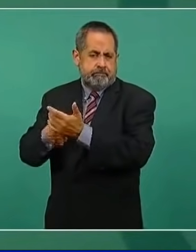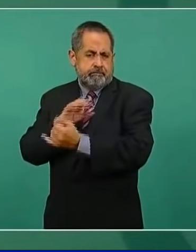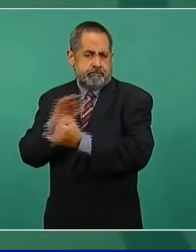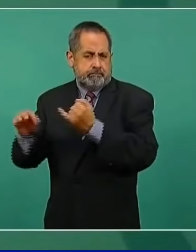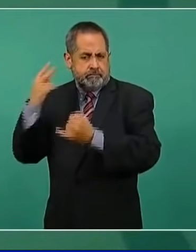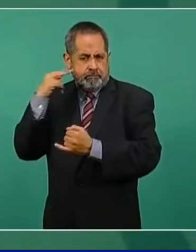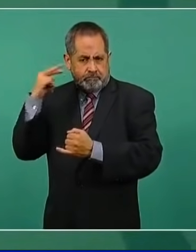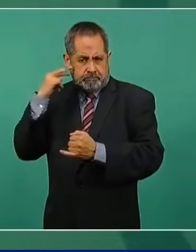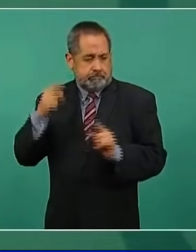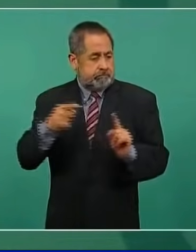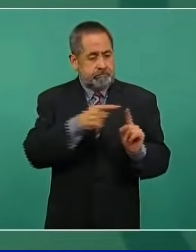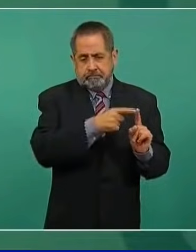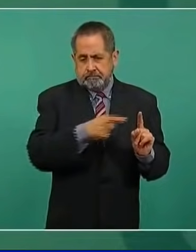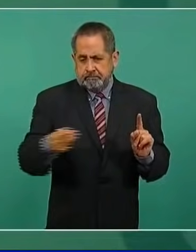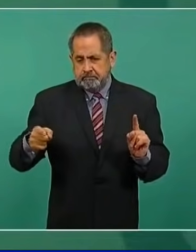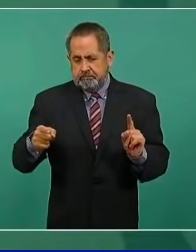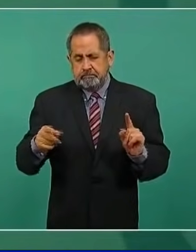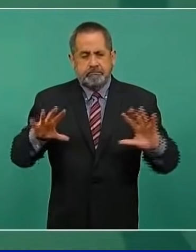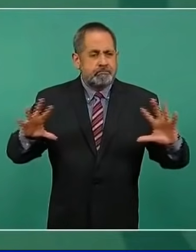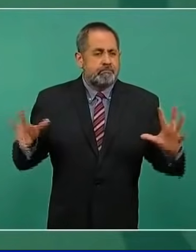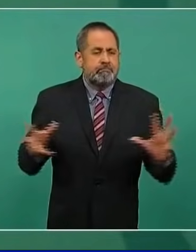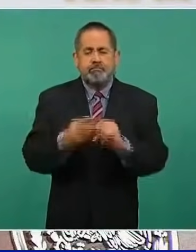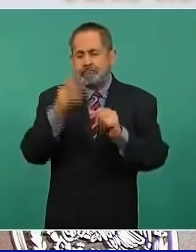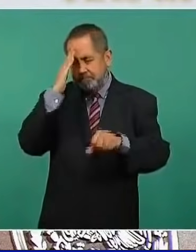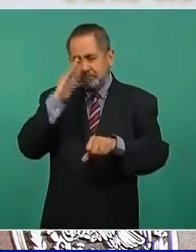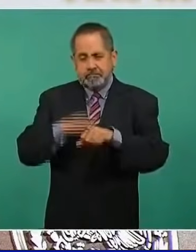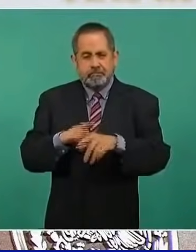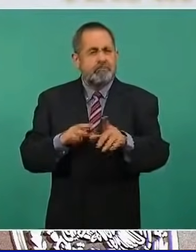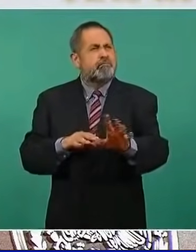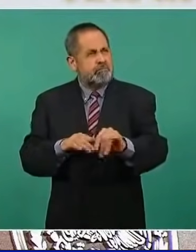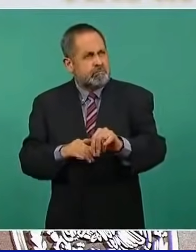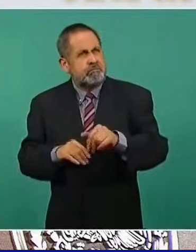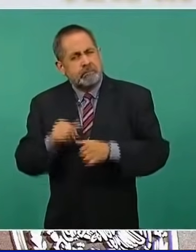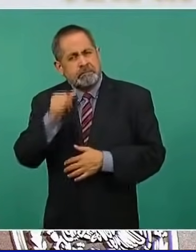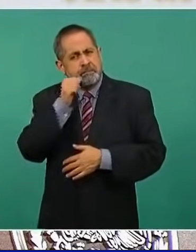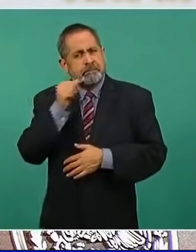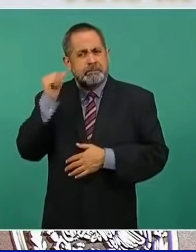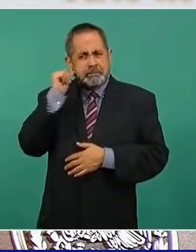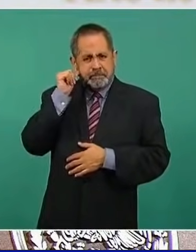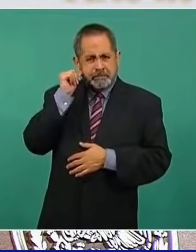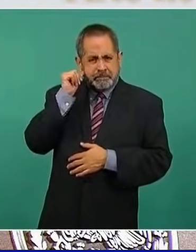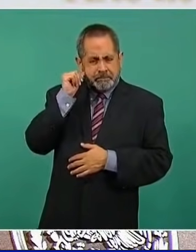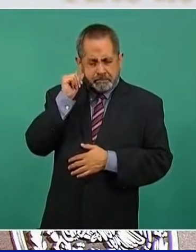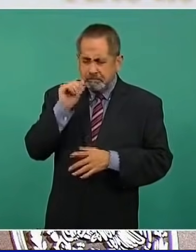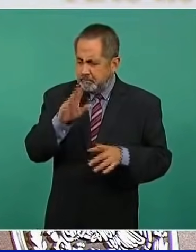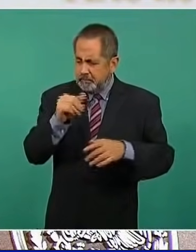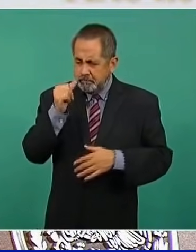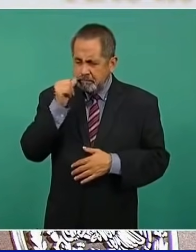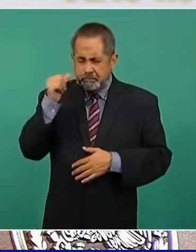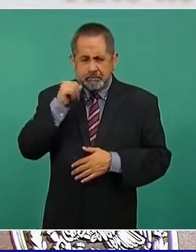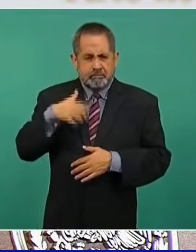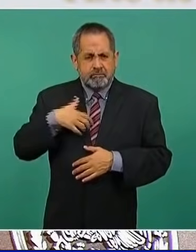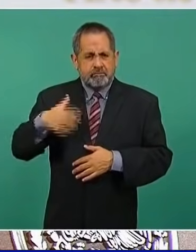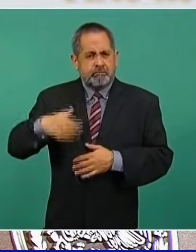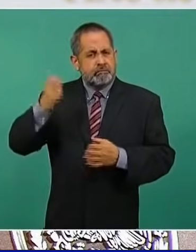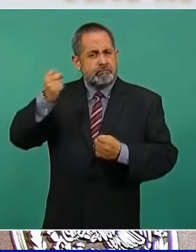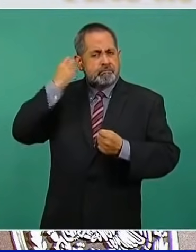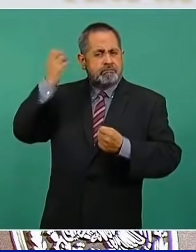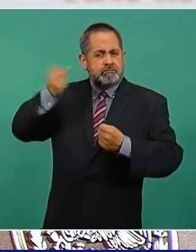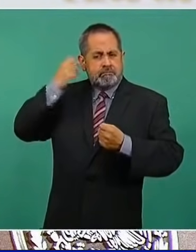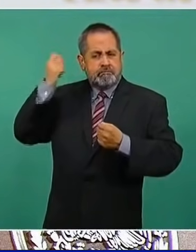Sí, porque ayer terminé de hacer el cuarto